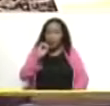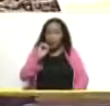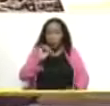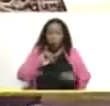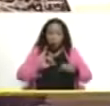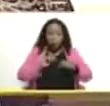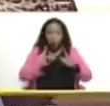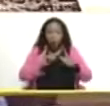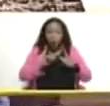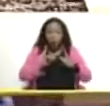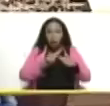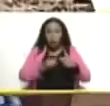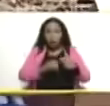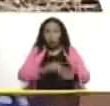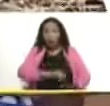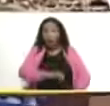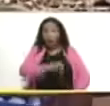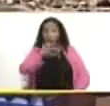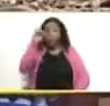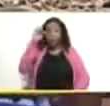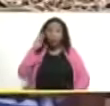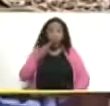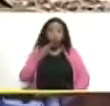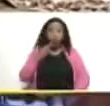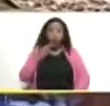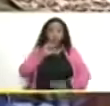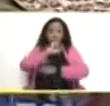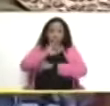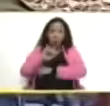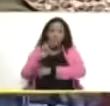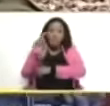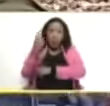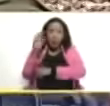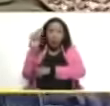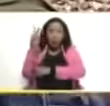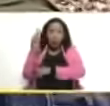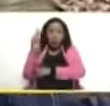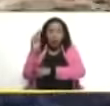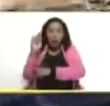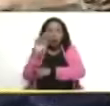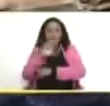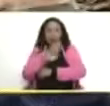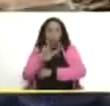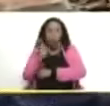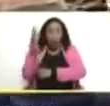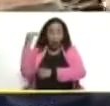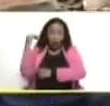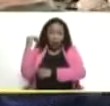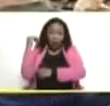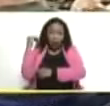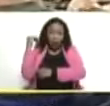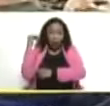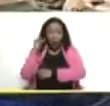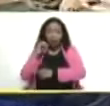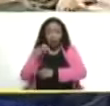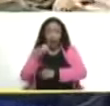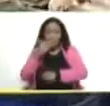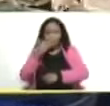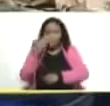Nuestro libertador Simón Bolívar, derrotado en la primera, en la segunda república. Precisamente en estos